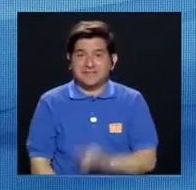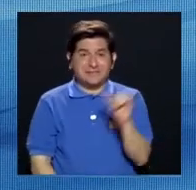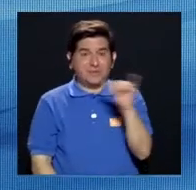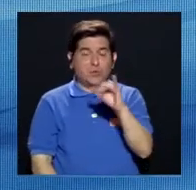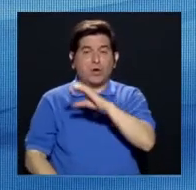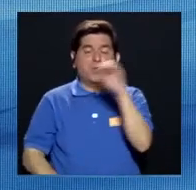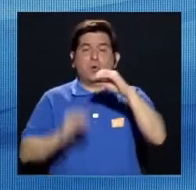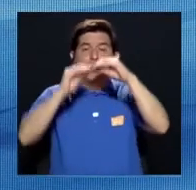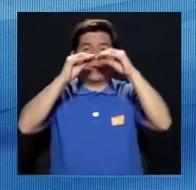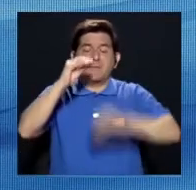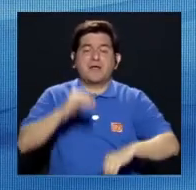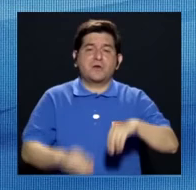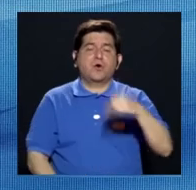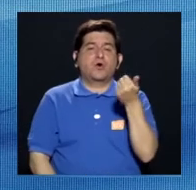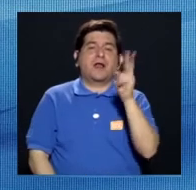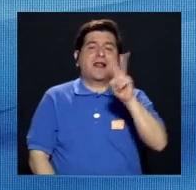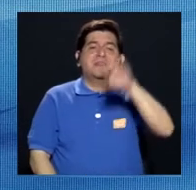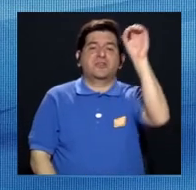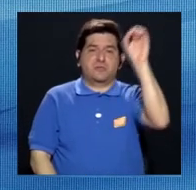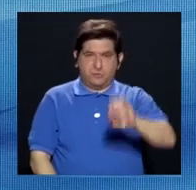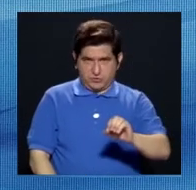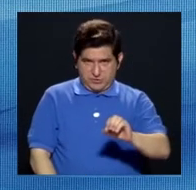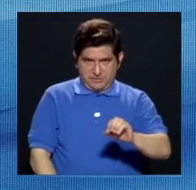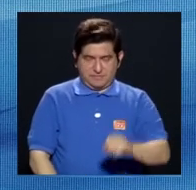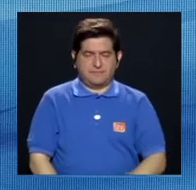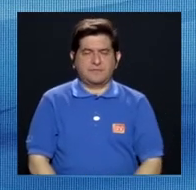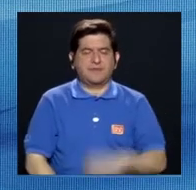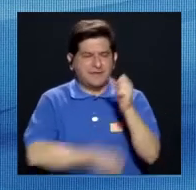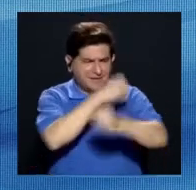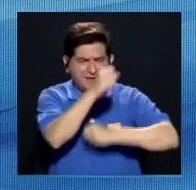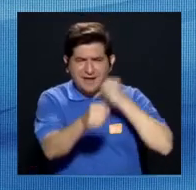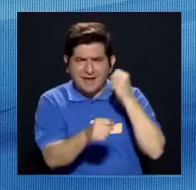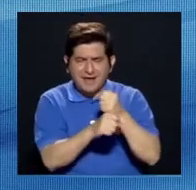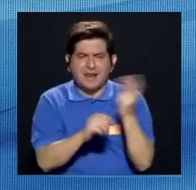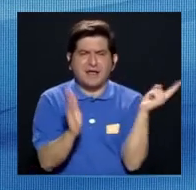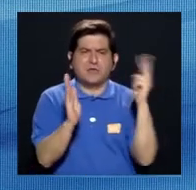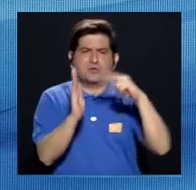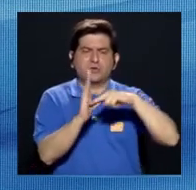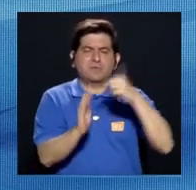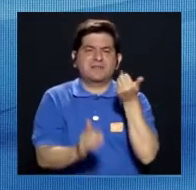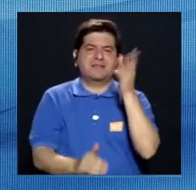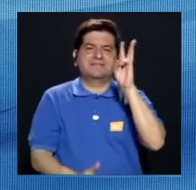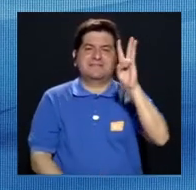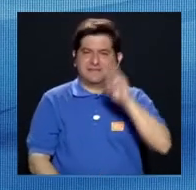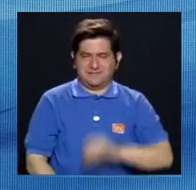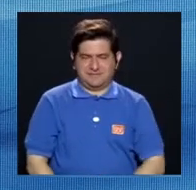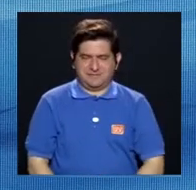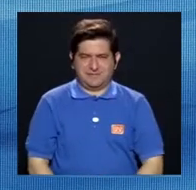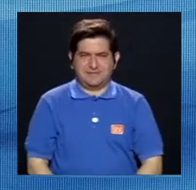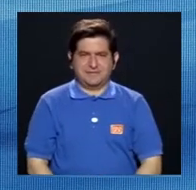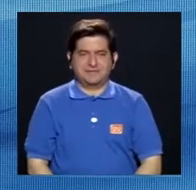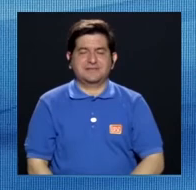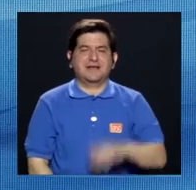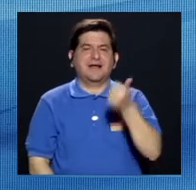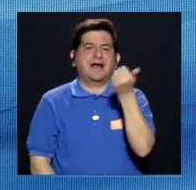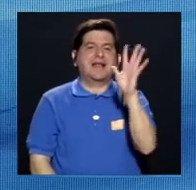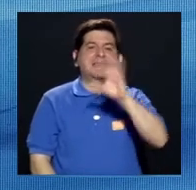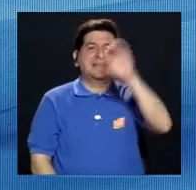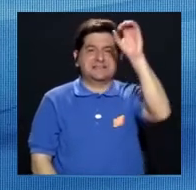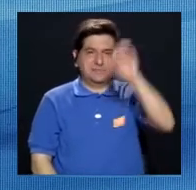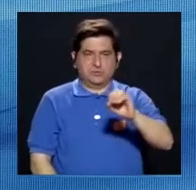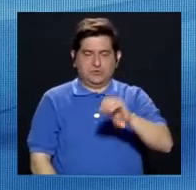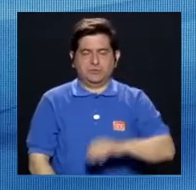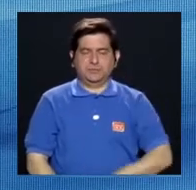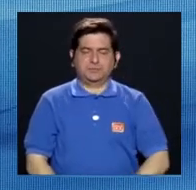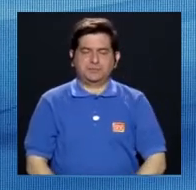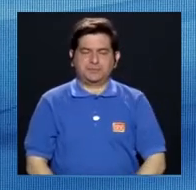igual o inferior al 12% y en el año 2016 al 15%.